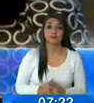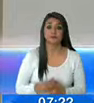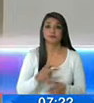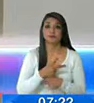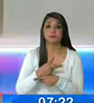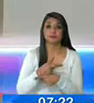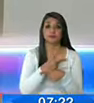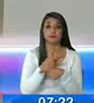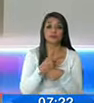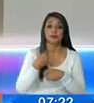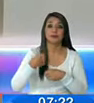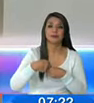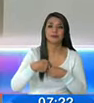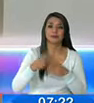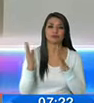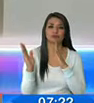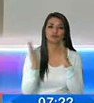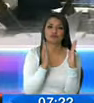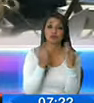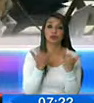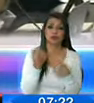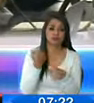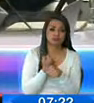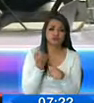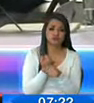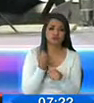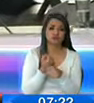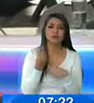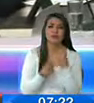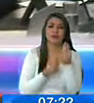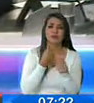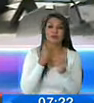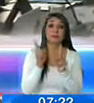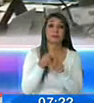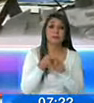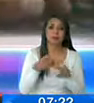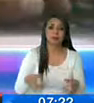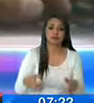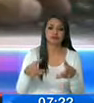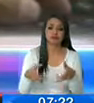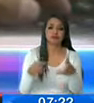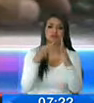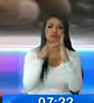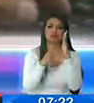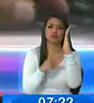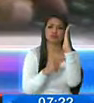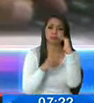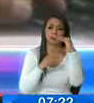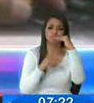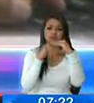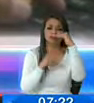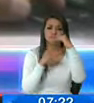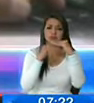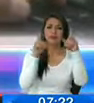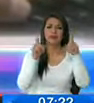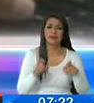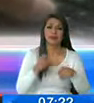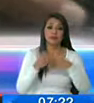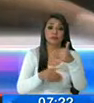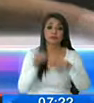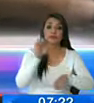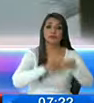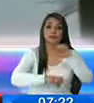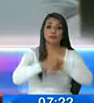Consejo de Participación Transitorio se encuentra trabajando en la elaboración de un primer paquete de elementos para definir los parámetros a cumplirse en el proceso